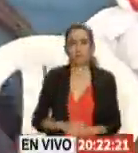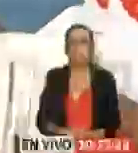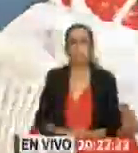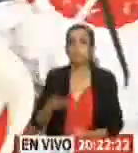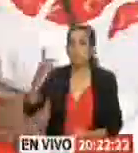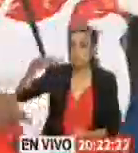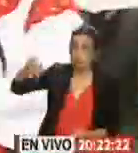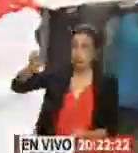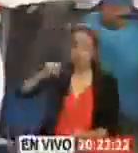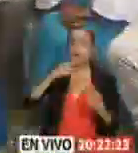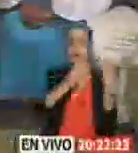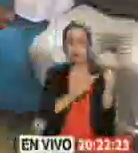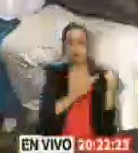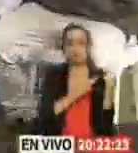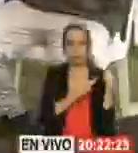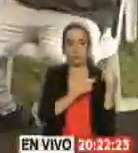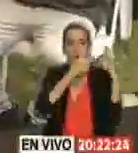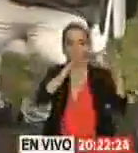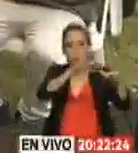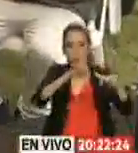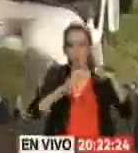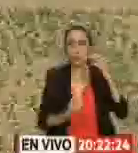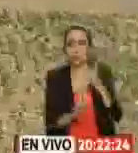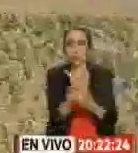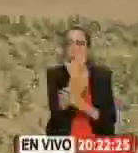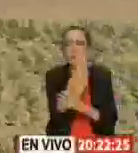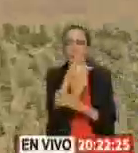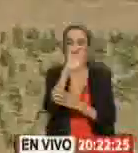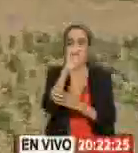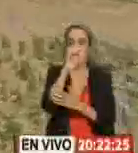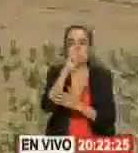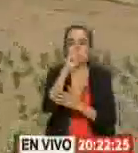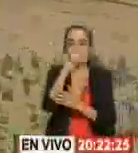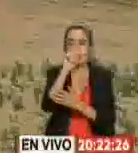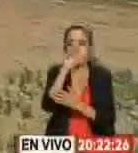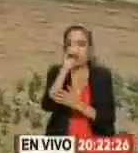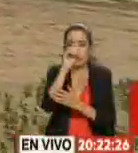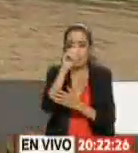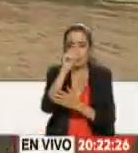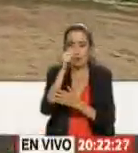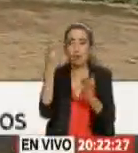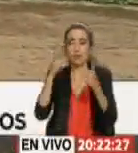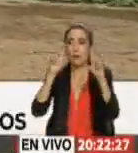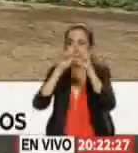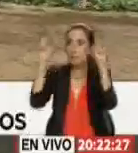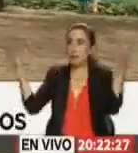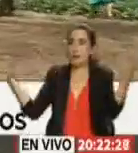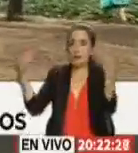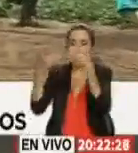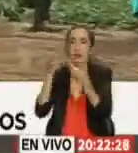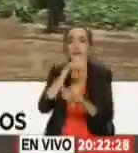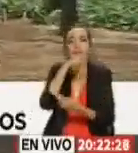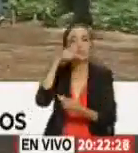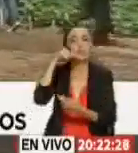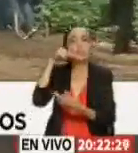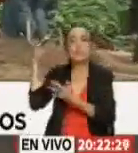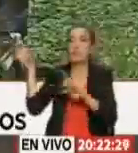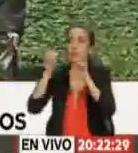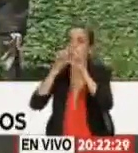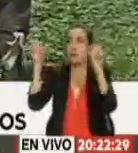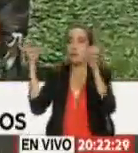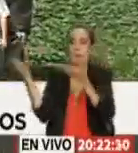Ellos estarán encargados de sembrar y cosechar cebada malteada. Cervecería Nacional les proporcionará semillas para que comiencen esta